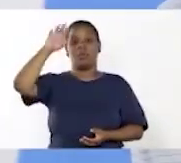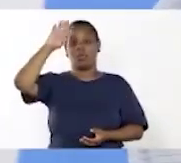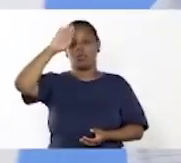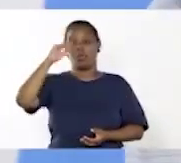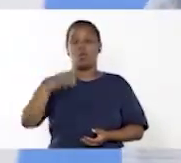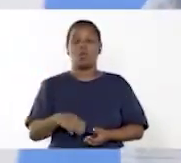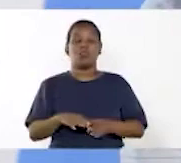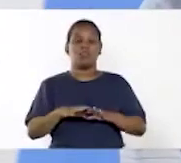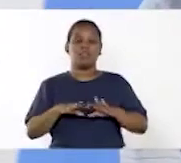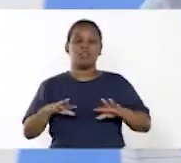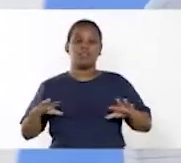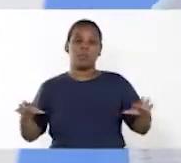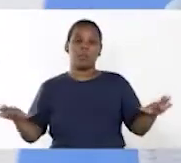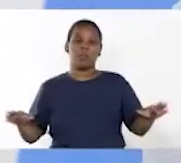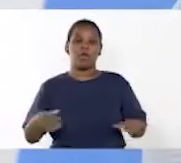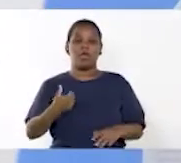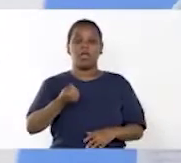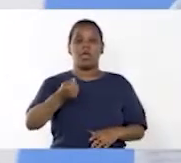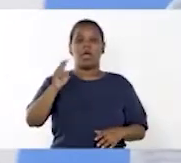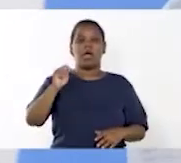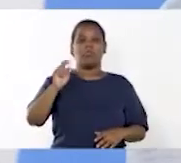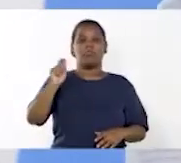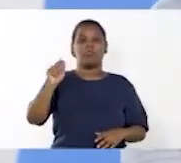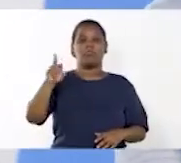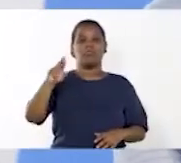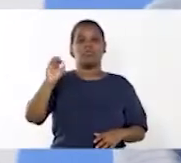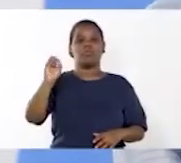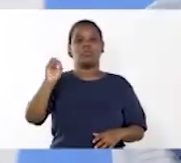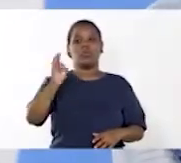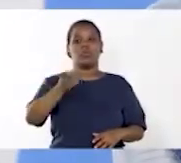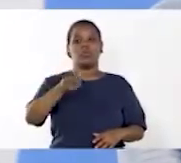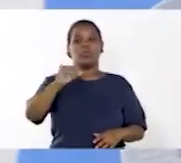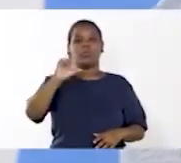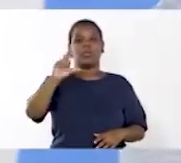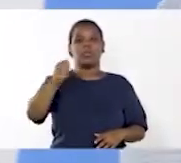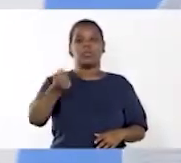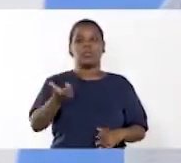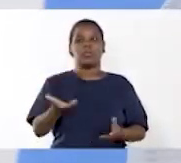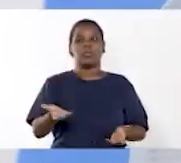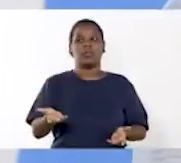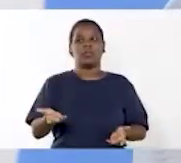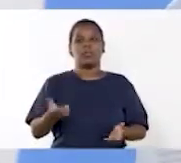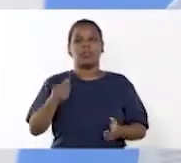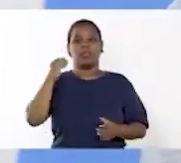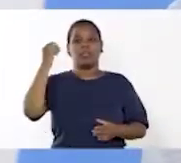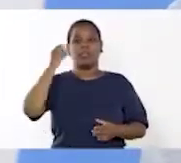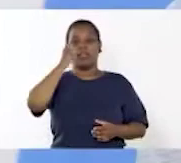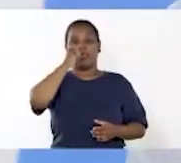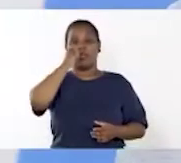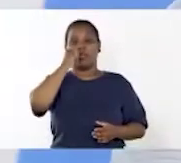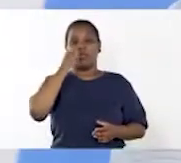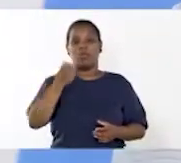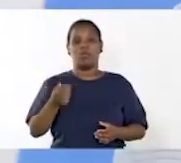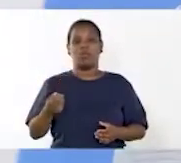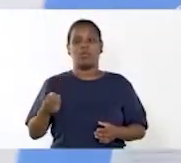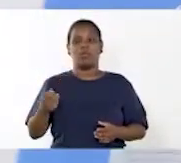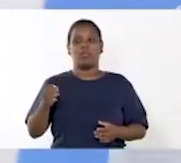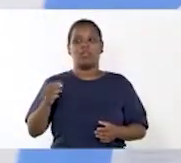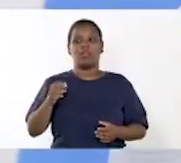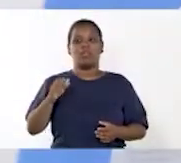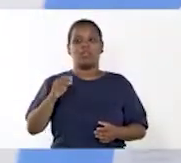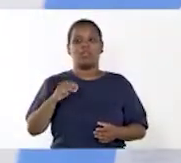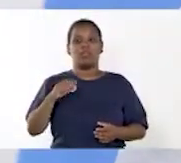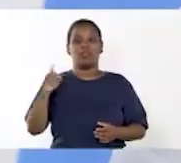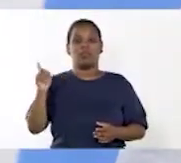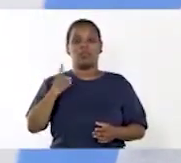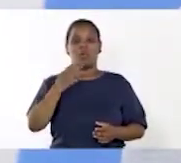sabana antrópica. ¿Qué significa una sabana antrópica? La antrópica es el hombre influyendo. Nosotros, como